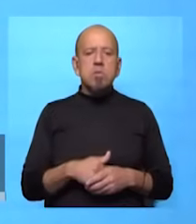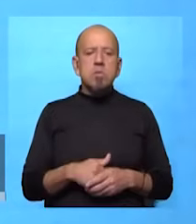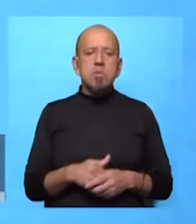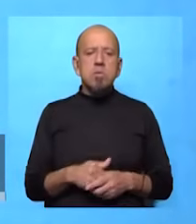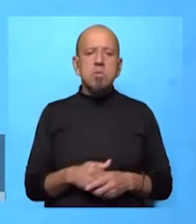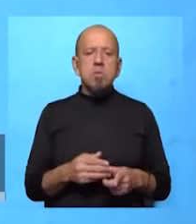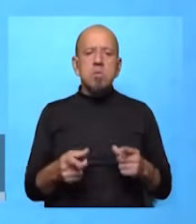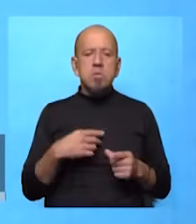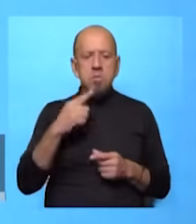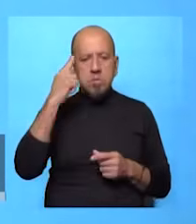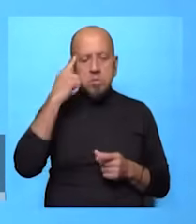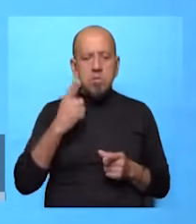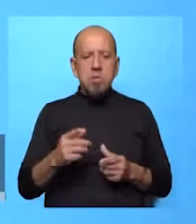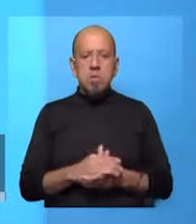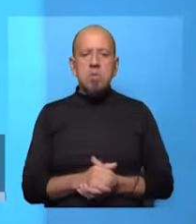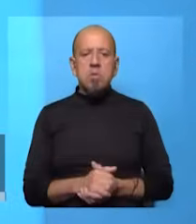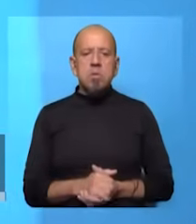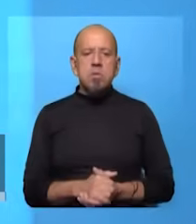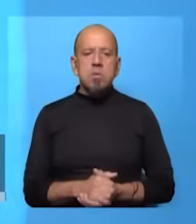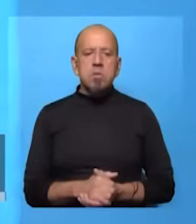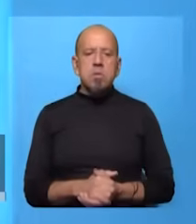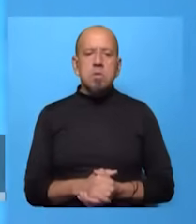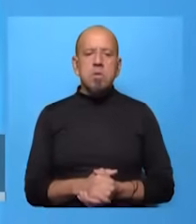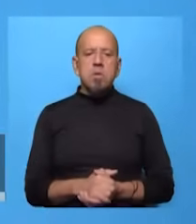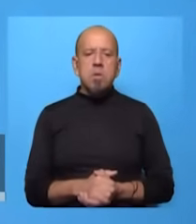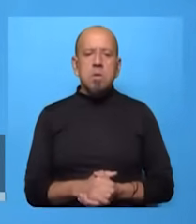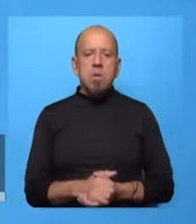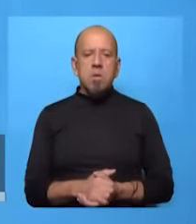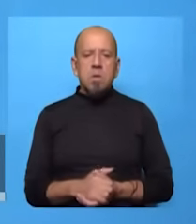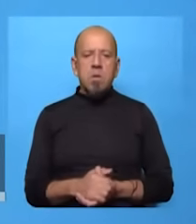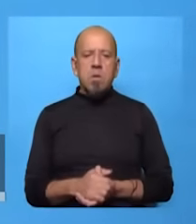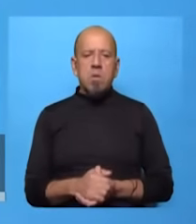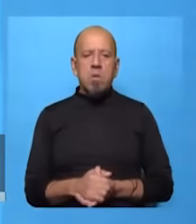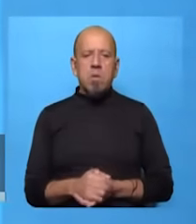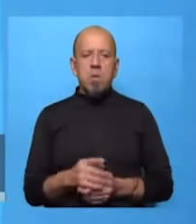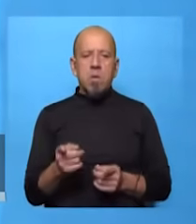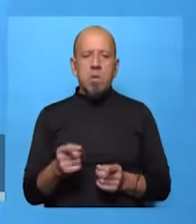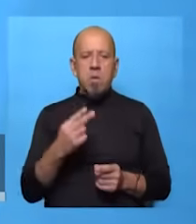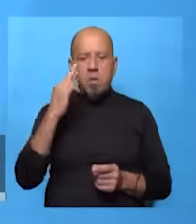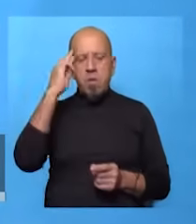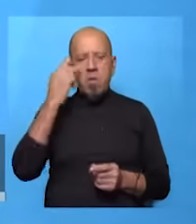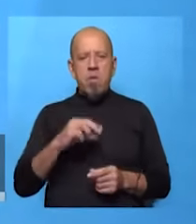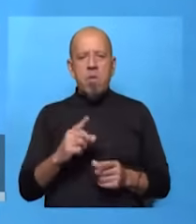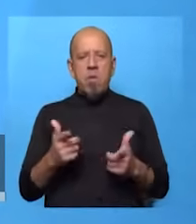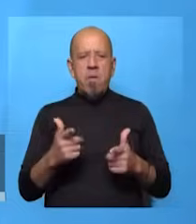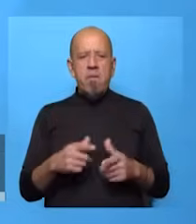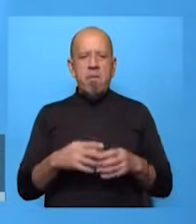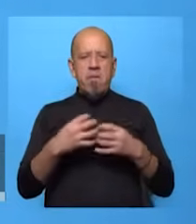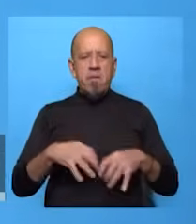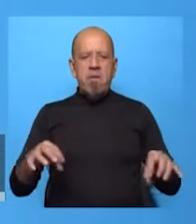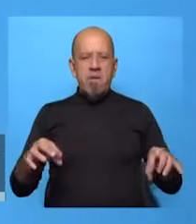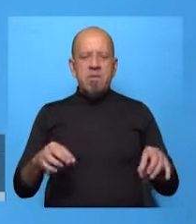anterior pens lo mismo con esa mirada Bueno creo que Uruguay existe grieta porque hay muchos que les gusta